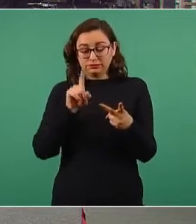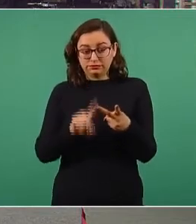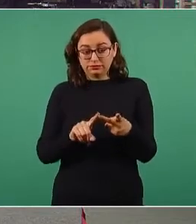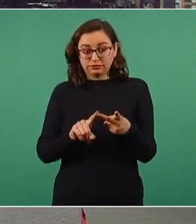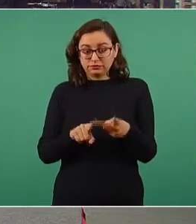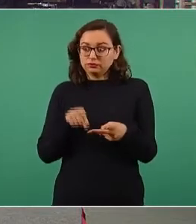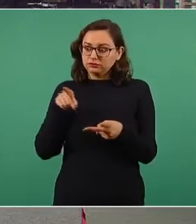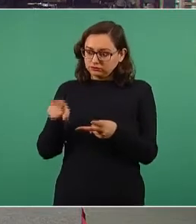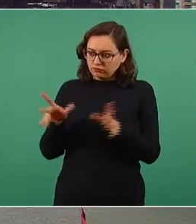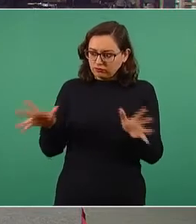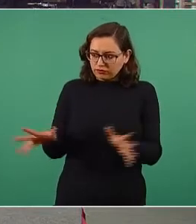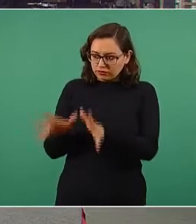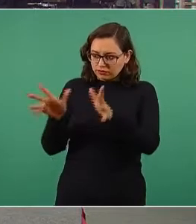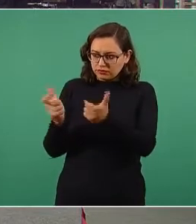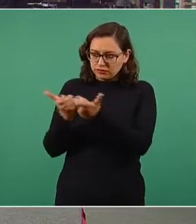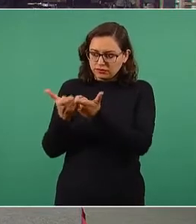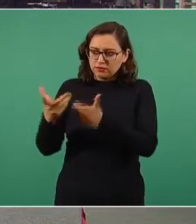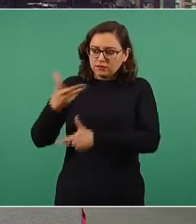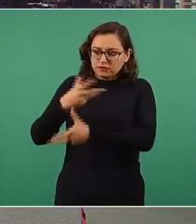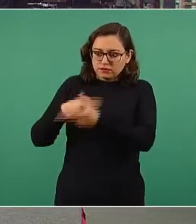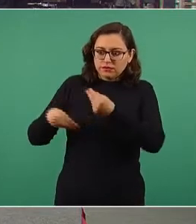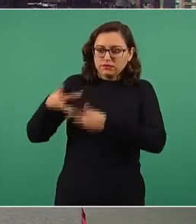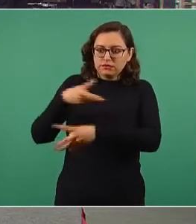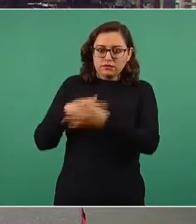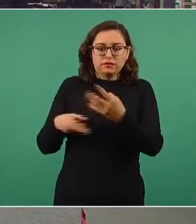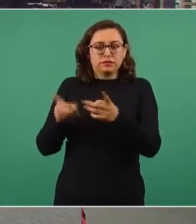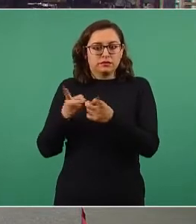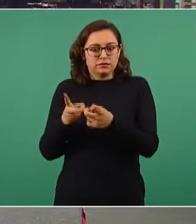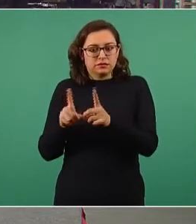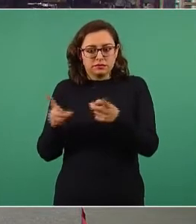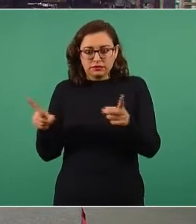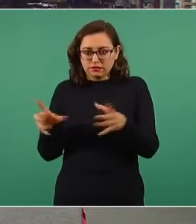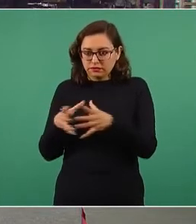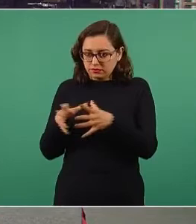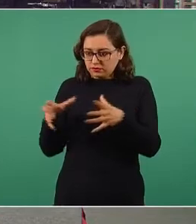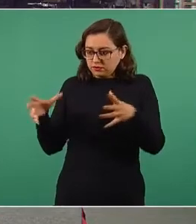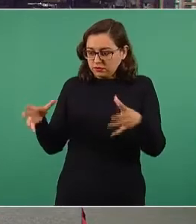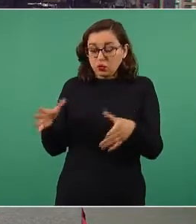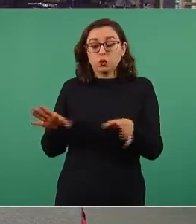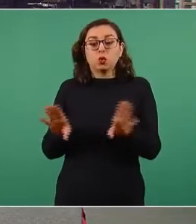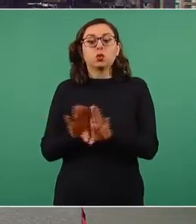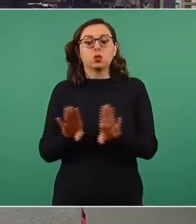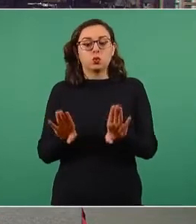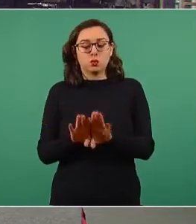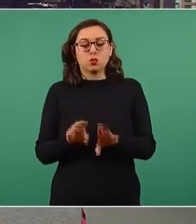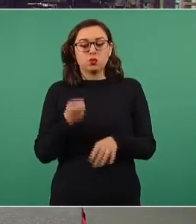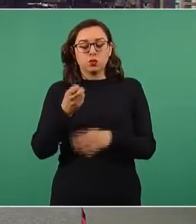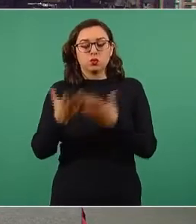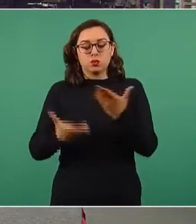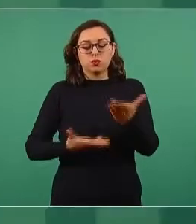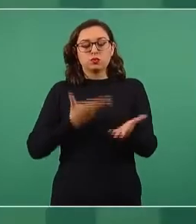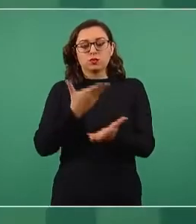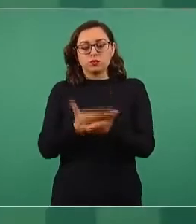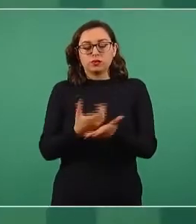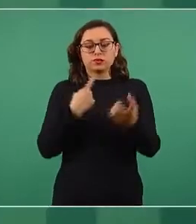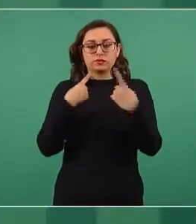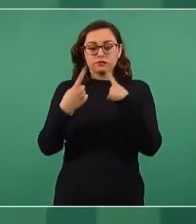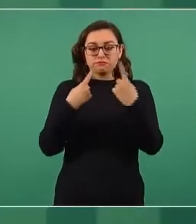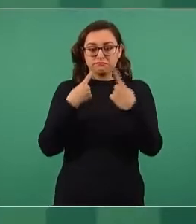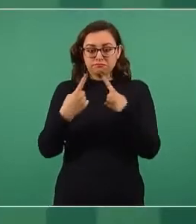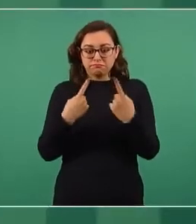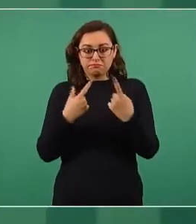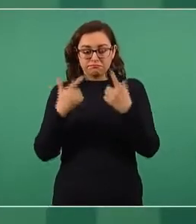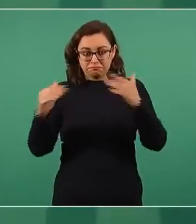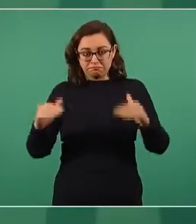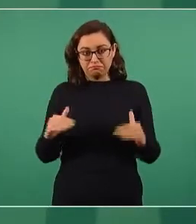económico mayor? Recuperación económica y desarrollo económico. Va a haber un asunto que se va a plantear, es un diálogo económico de